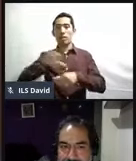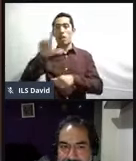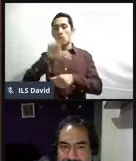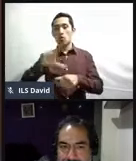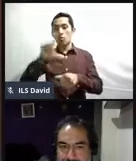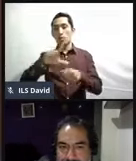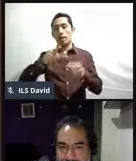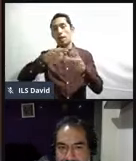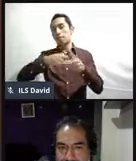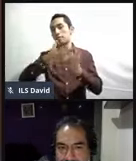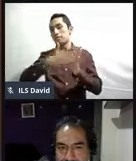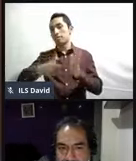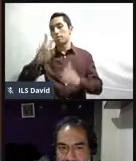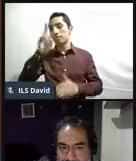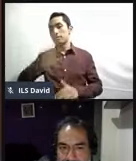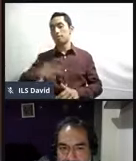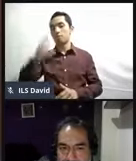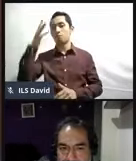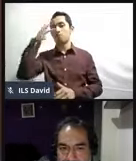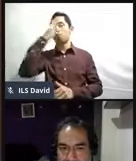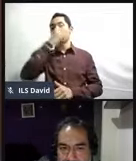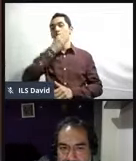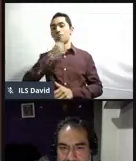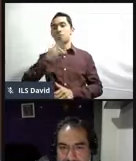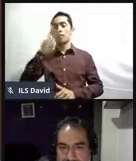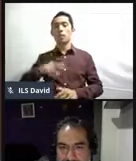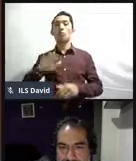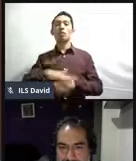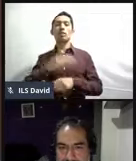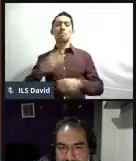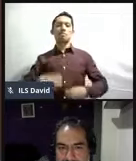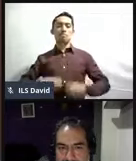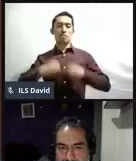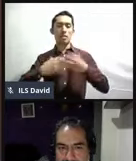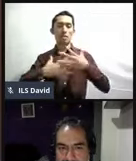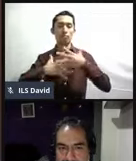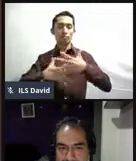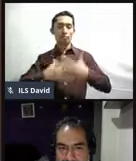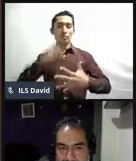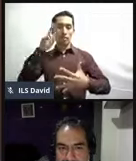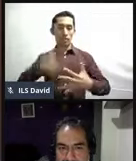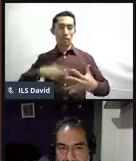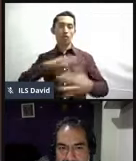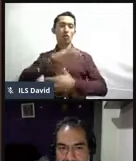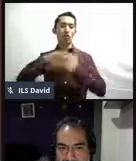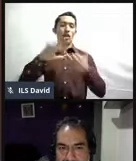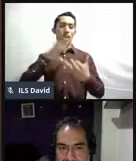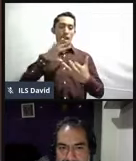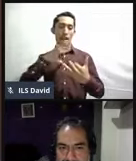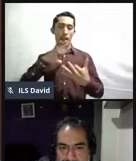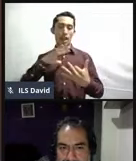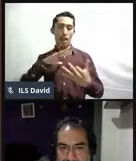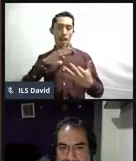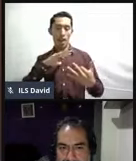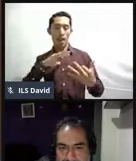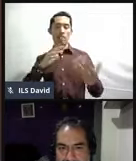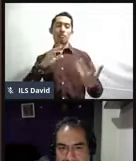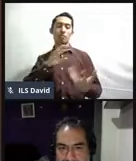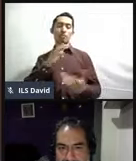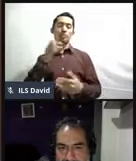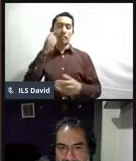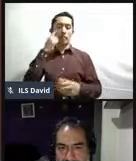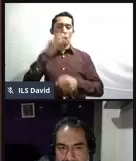pues, maravilloso, porque estamos vivos, estamos vivas y estamos juntos y juntas. Y bueno, pues hoy quiero saludar